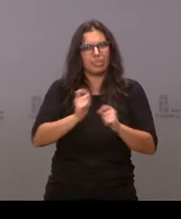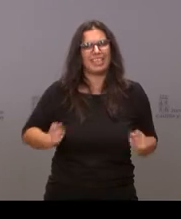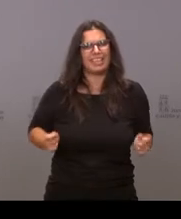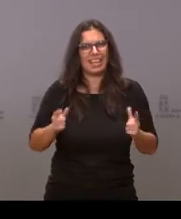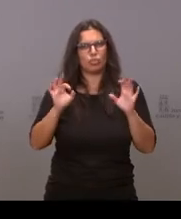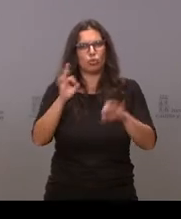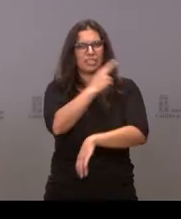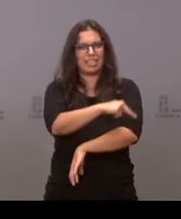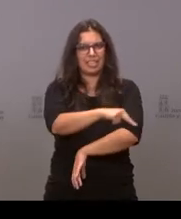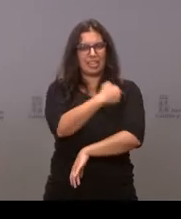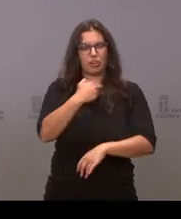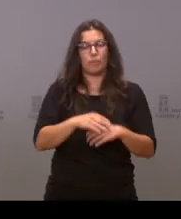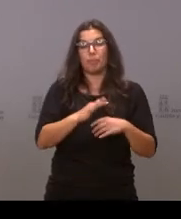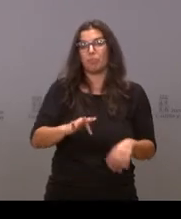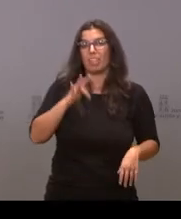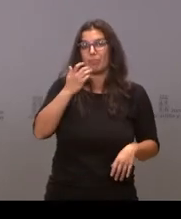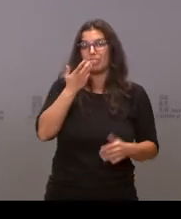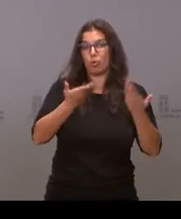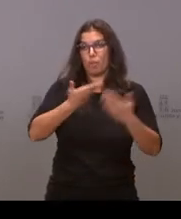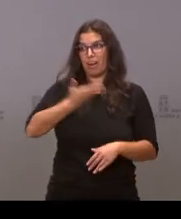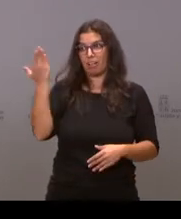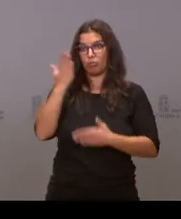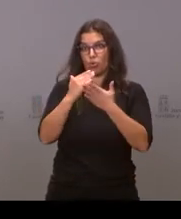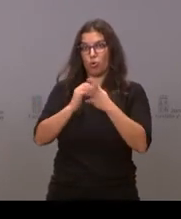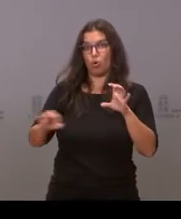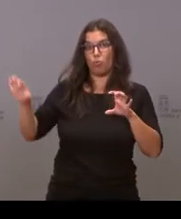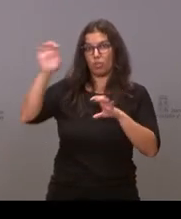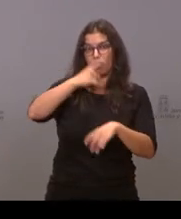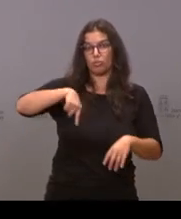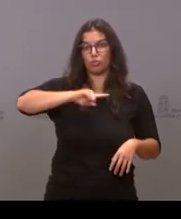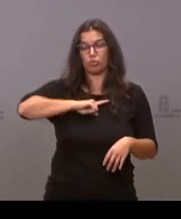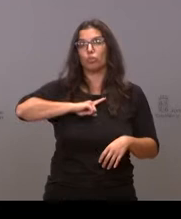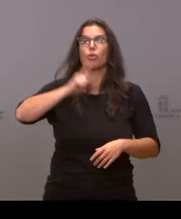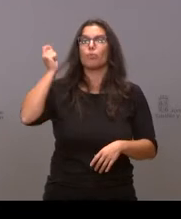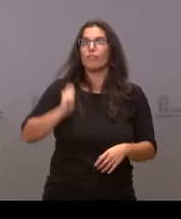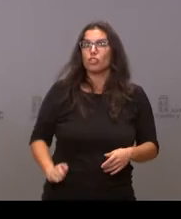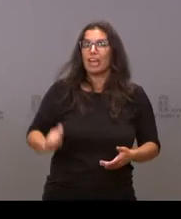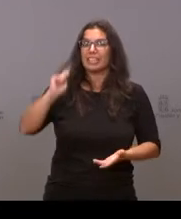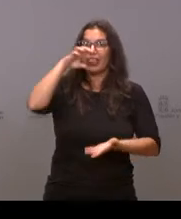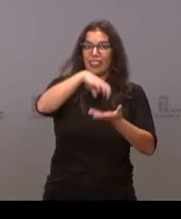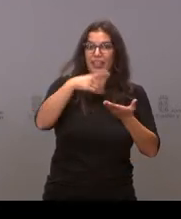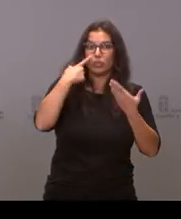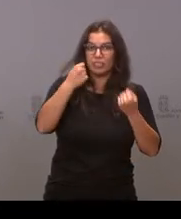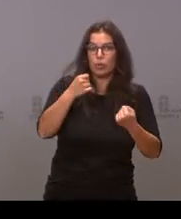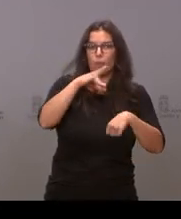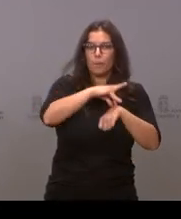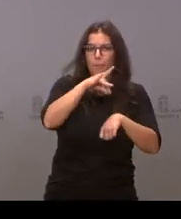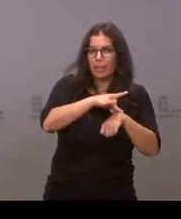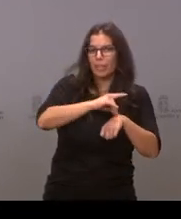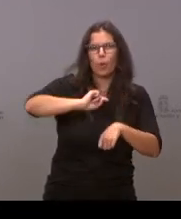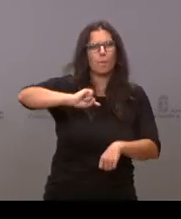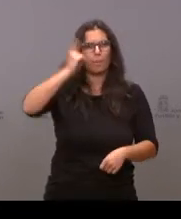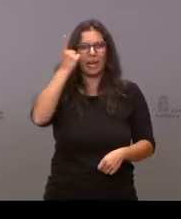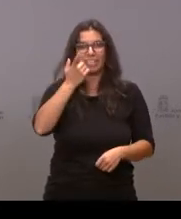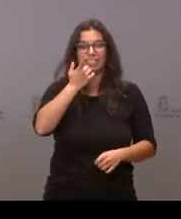y que somos la comunidad autónoma que más profesionales de atención primaria que más médicos tiene por